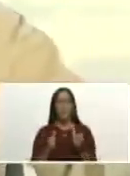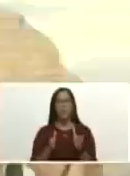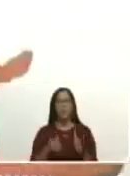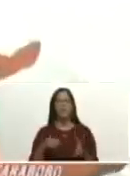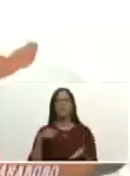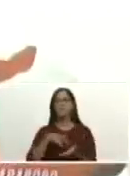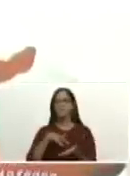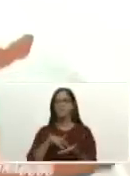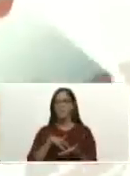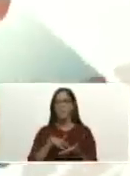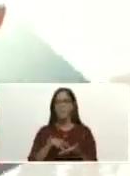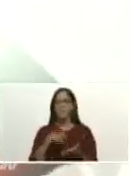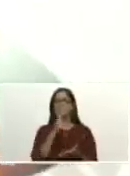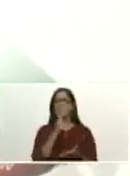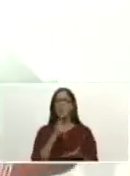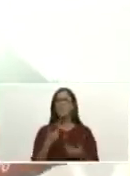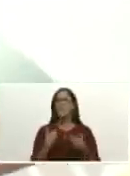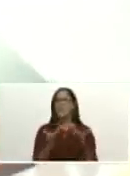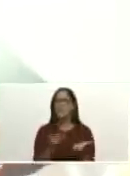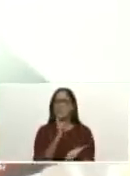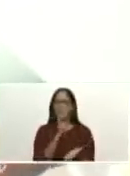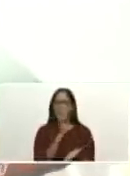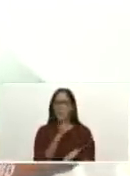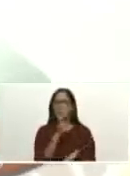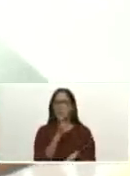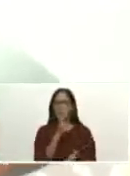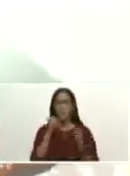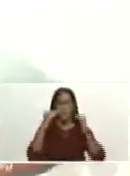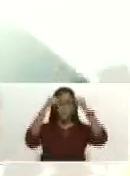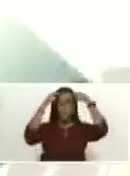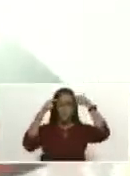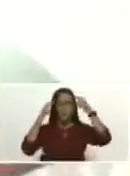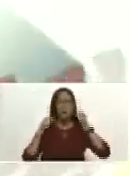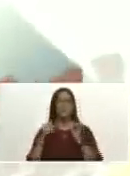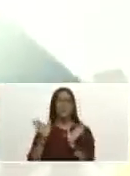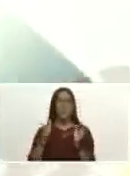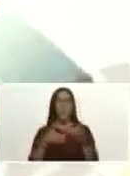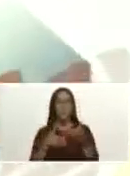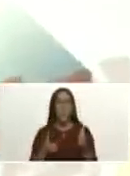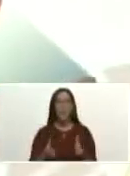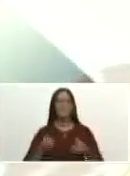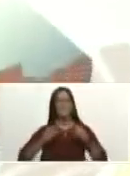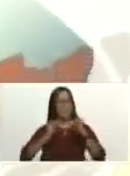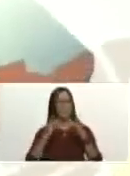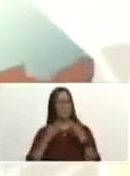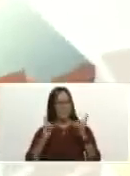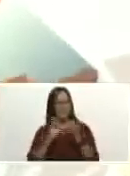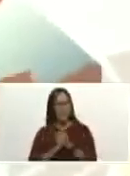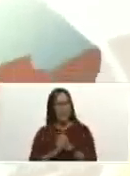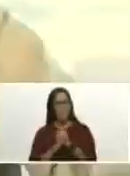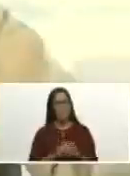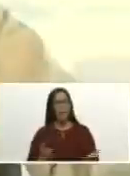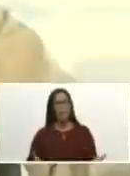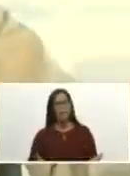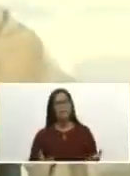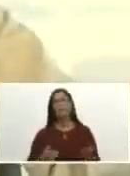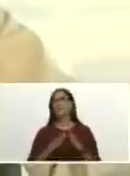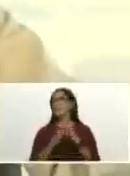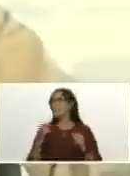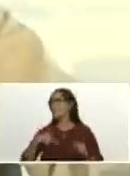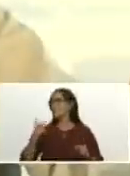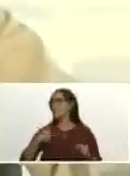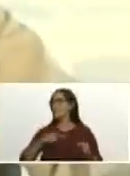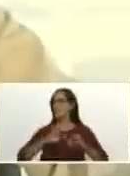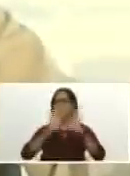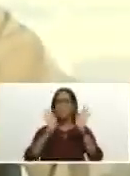¿Quién? Chávez. Los bloques de la independencia, compadre. ¿Ah? Todo tiene su forma,